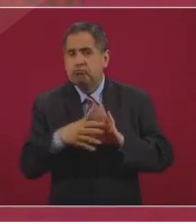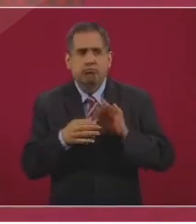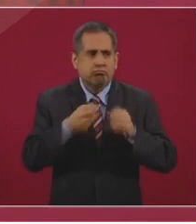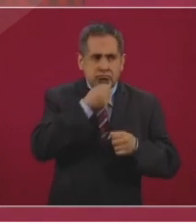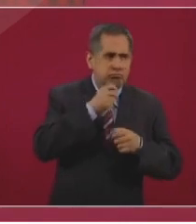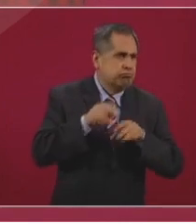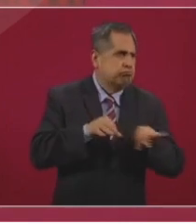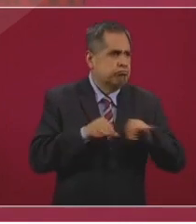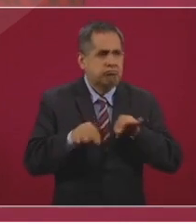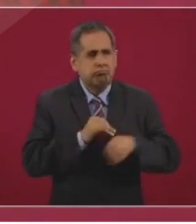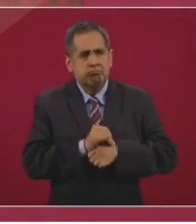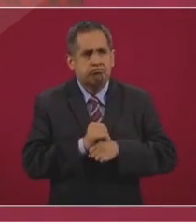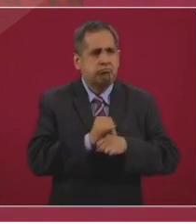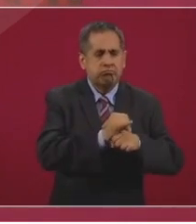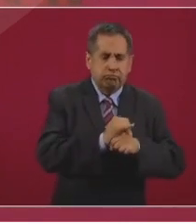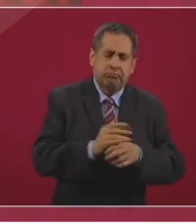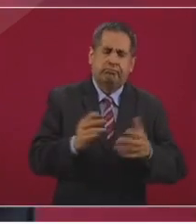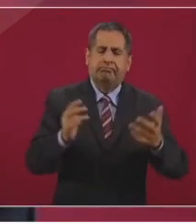trabajando en eso